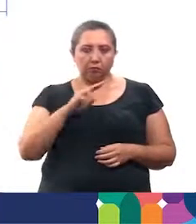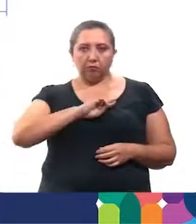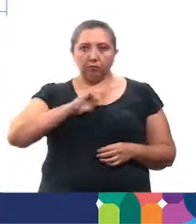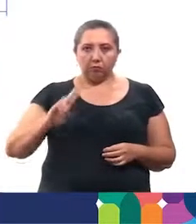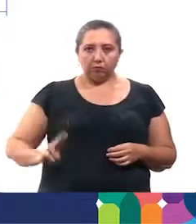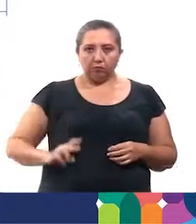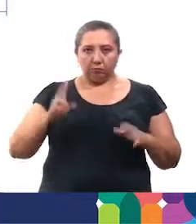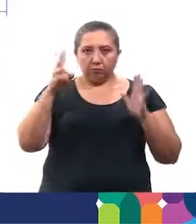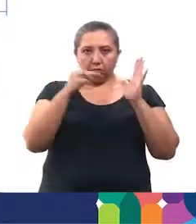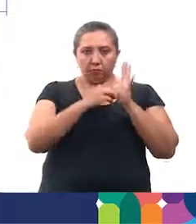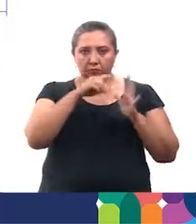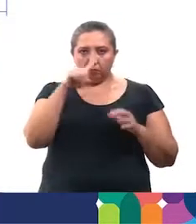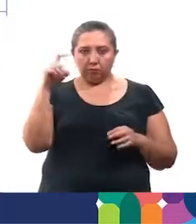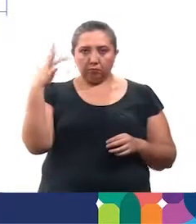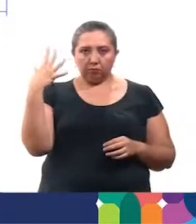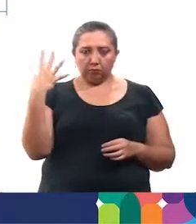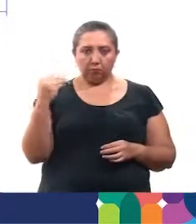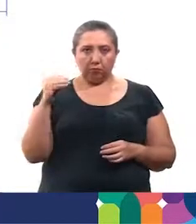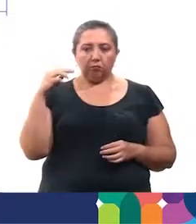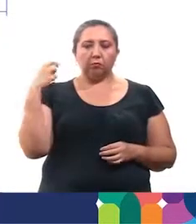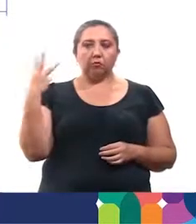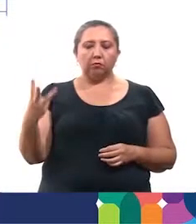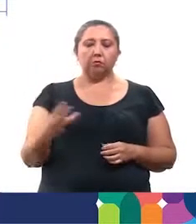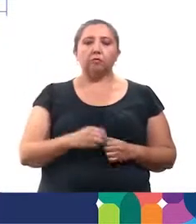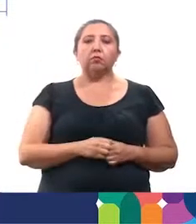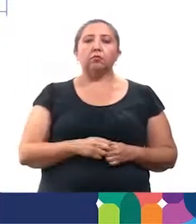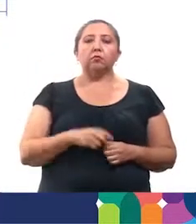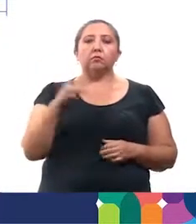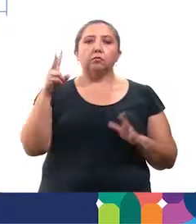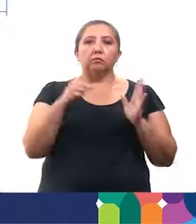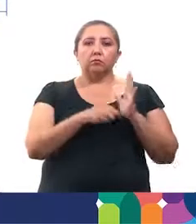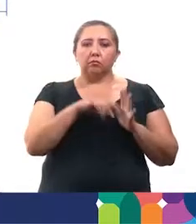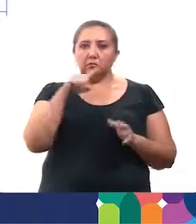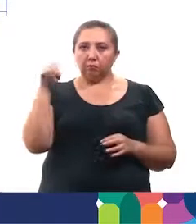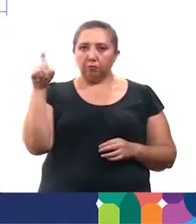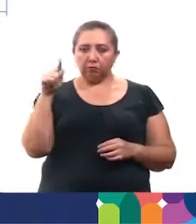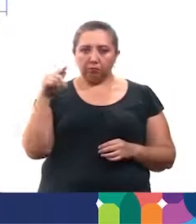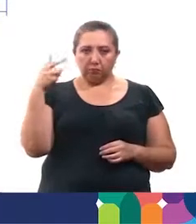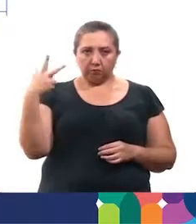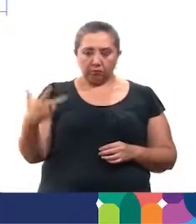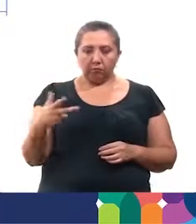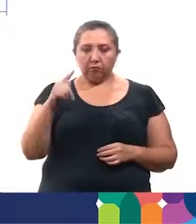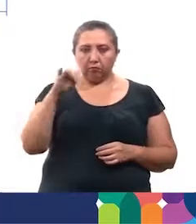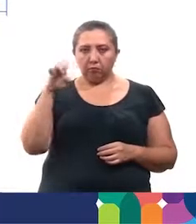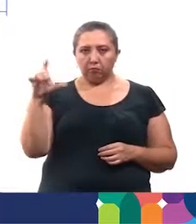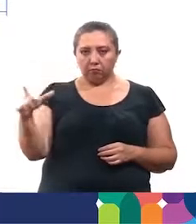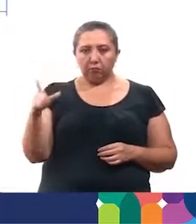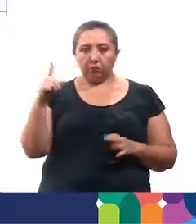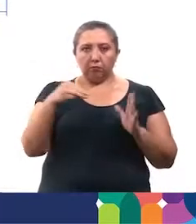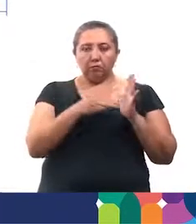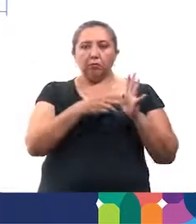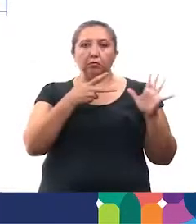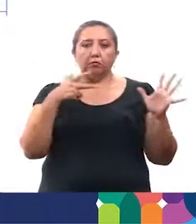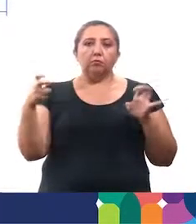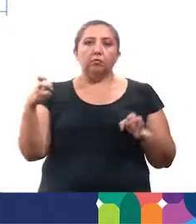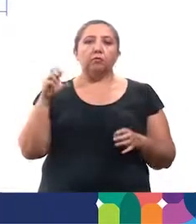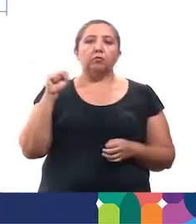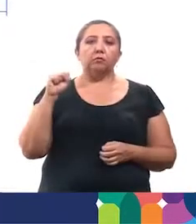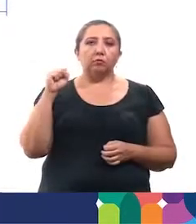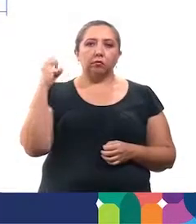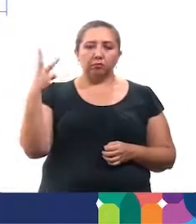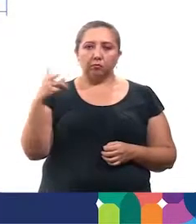Umam, 2,193, Tizimín, 2,178, Ticul,